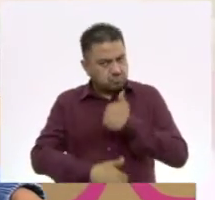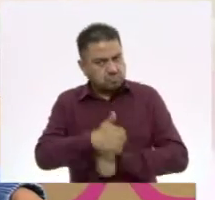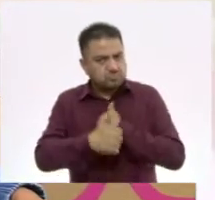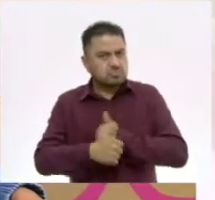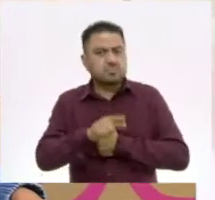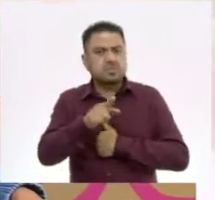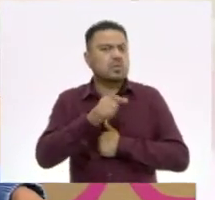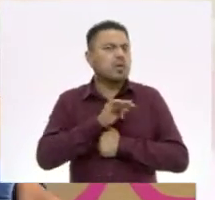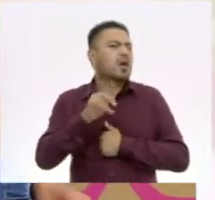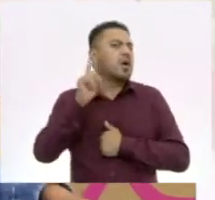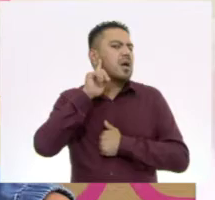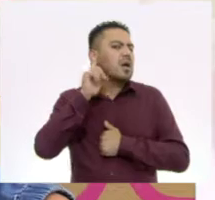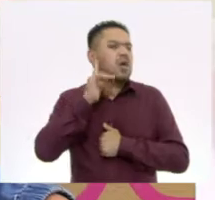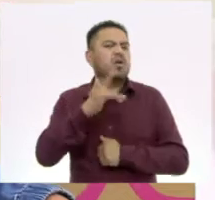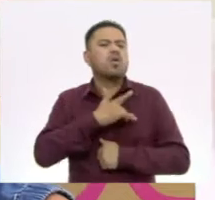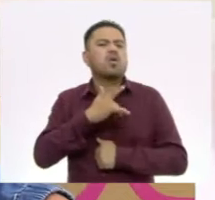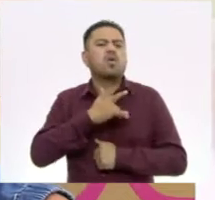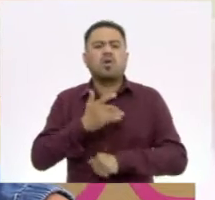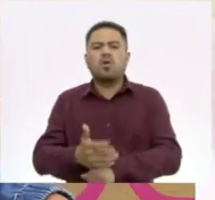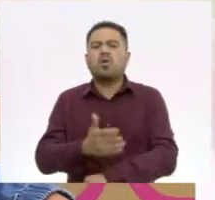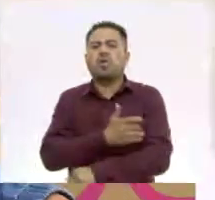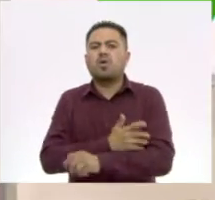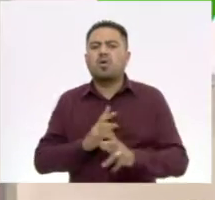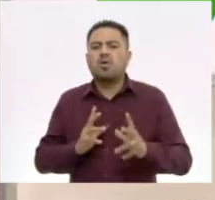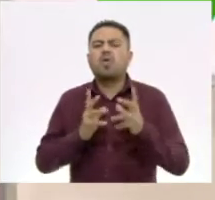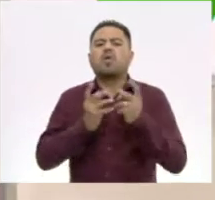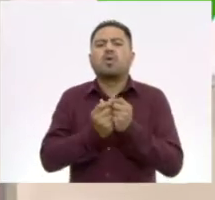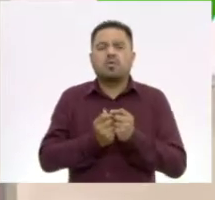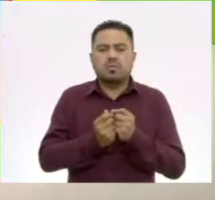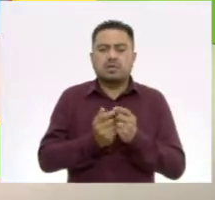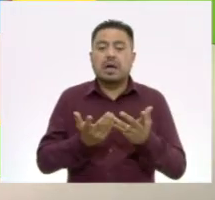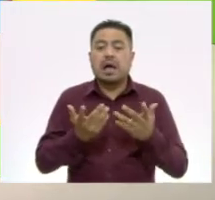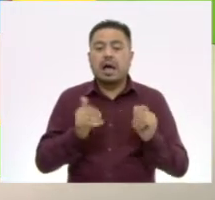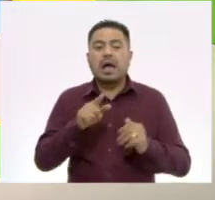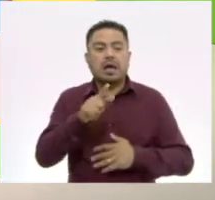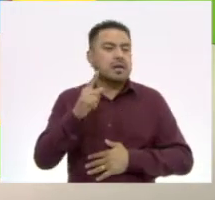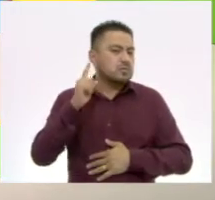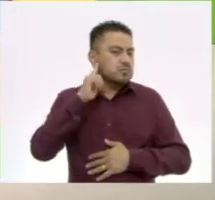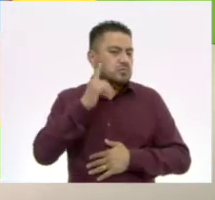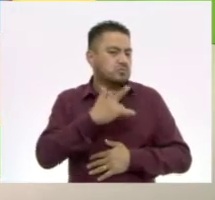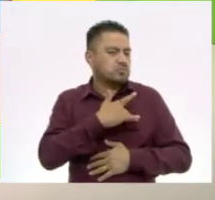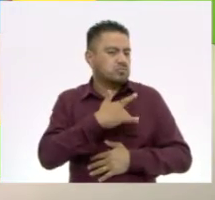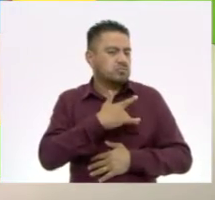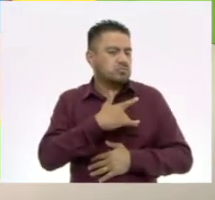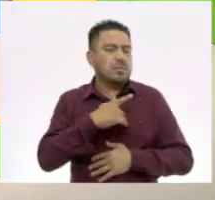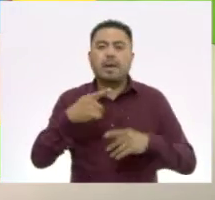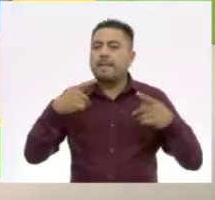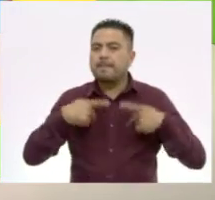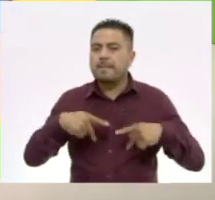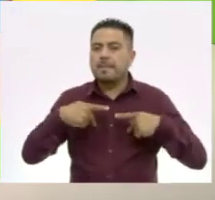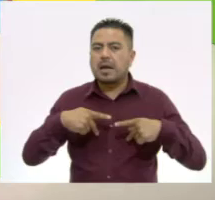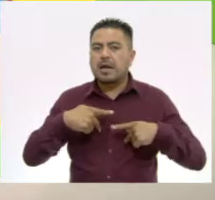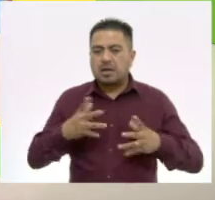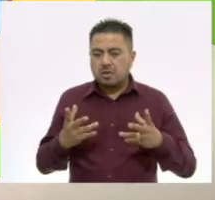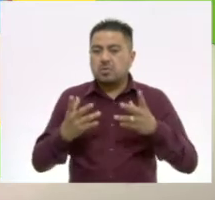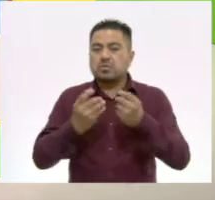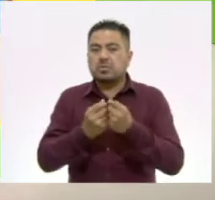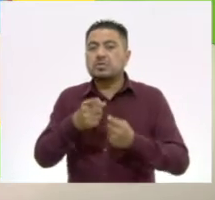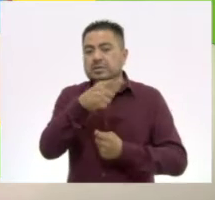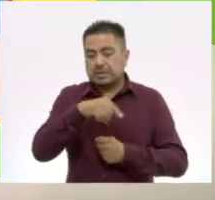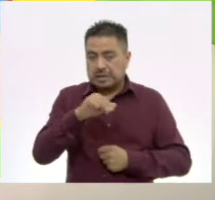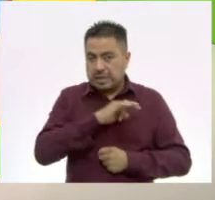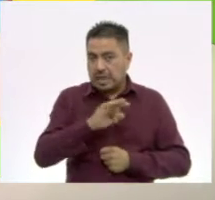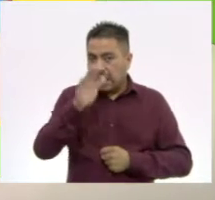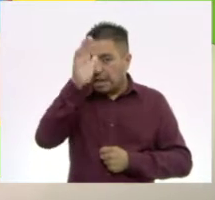escuchen el corazón de quien los acompaña ya que escucharon el corazón de la persona que los acompaña les